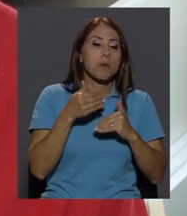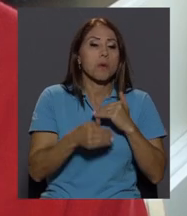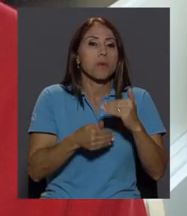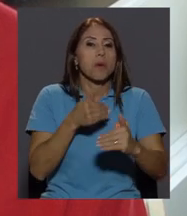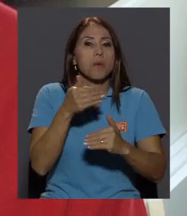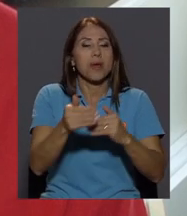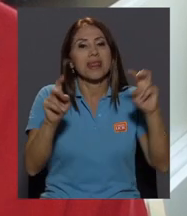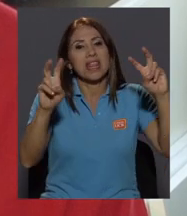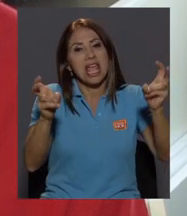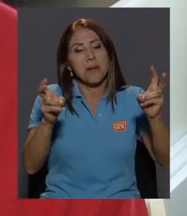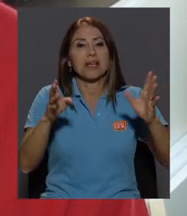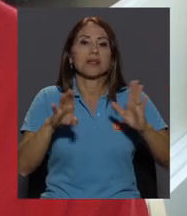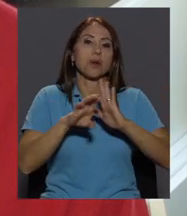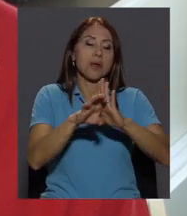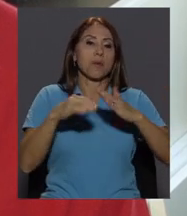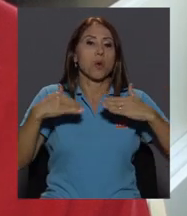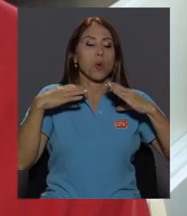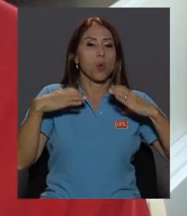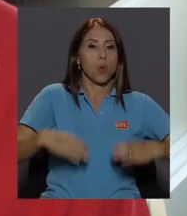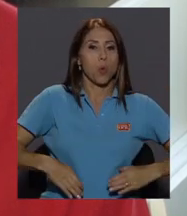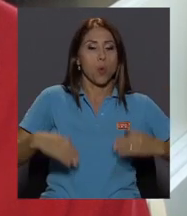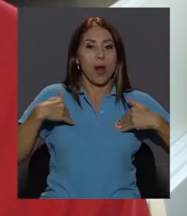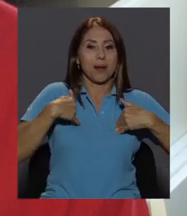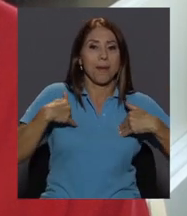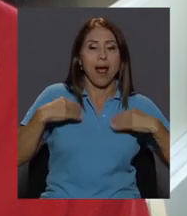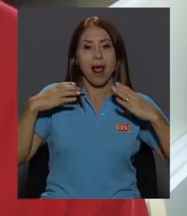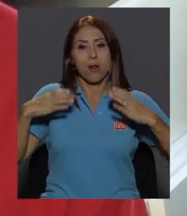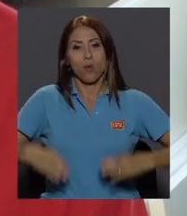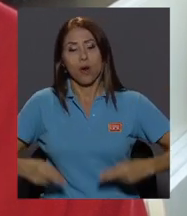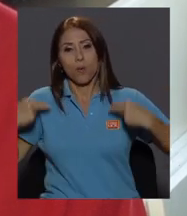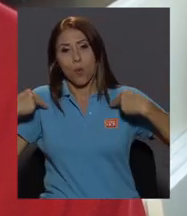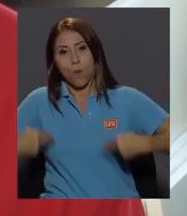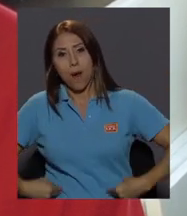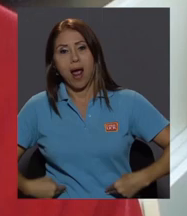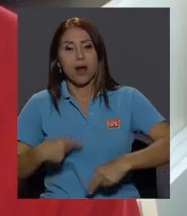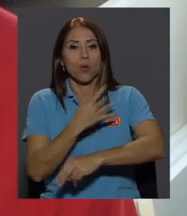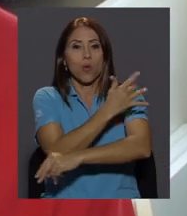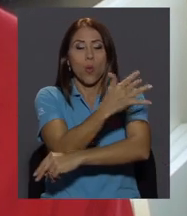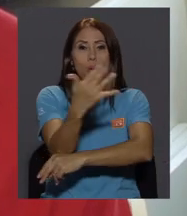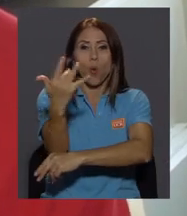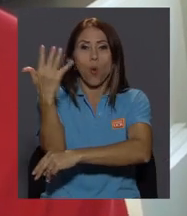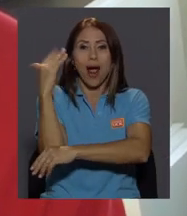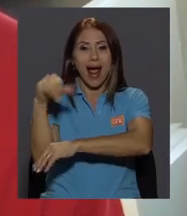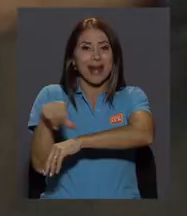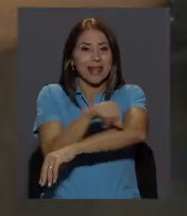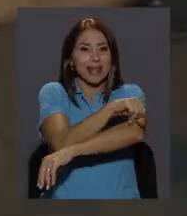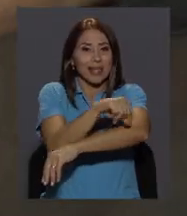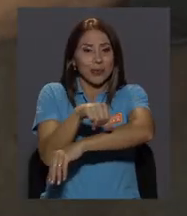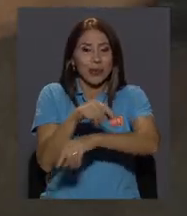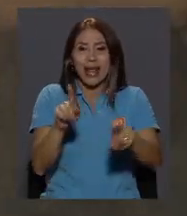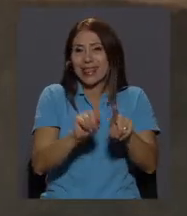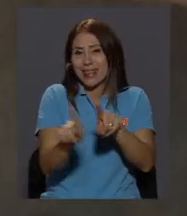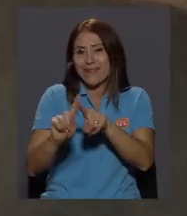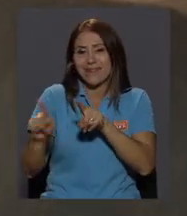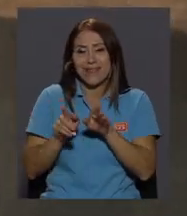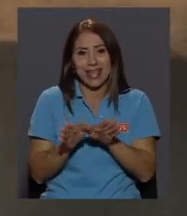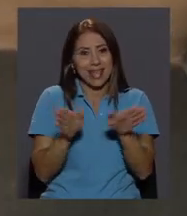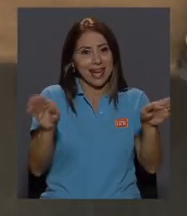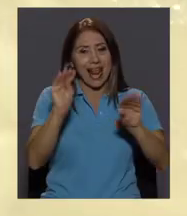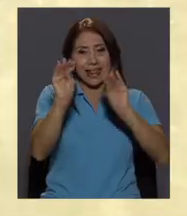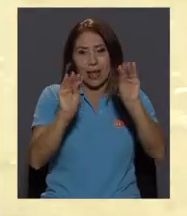anatomía animal, anatomía humana, botánica, arquitectura y artes decorativas en